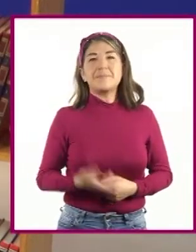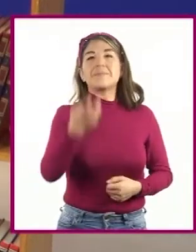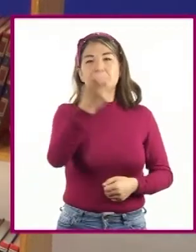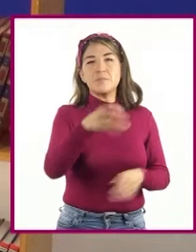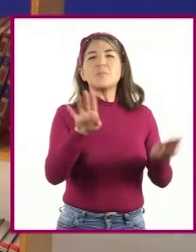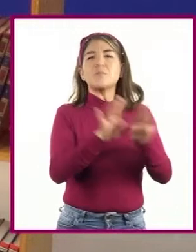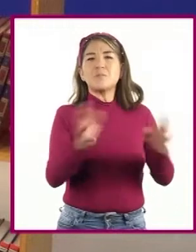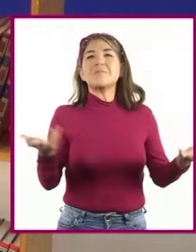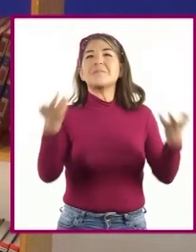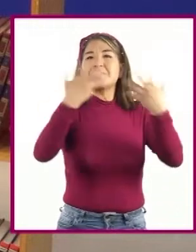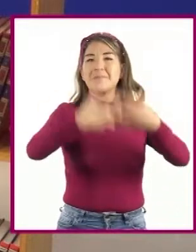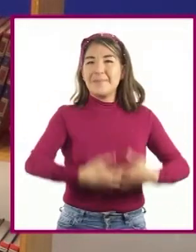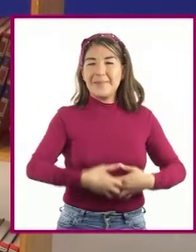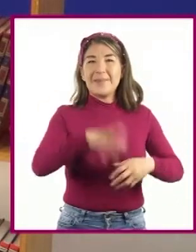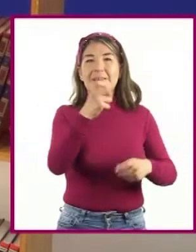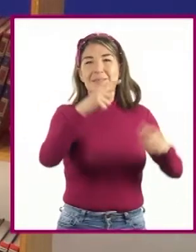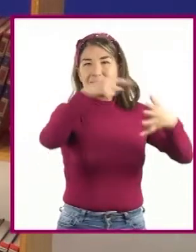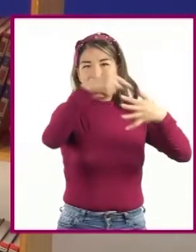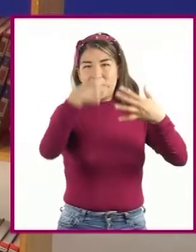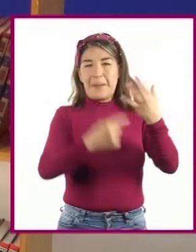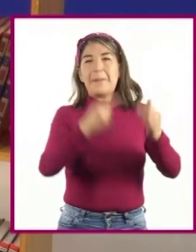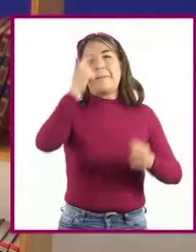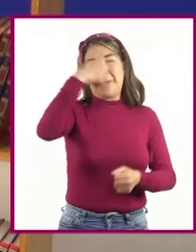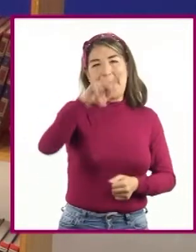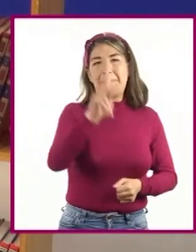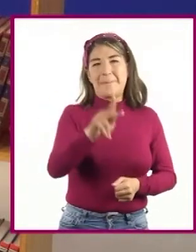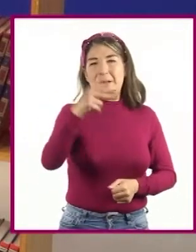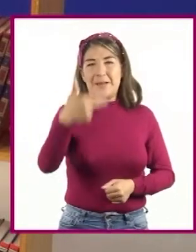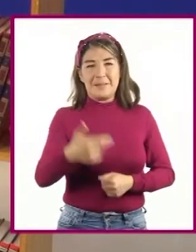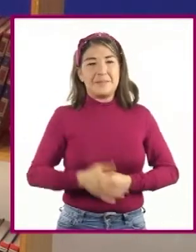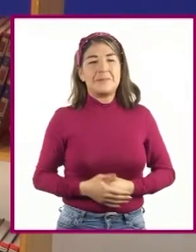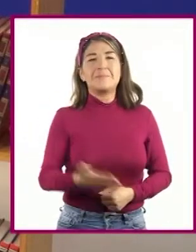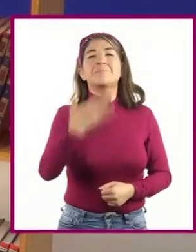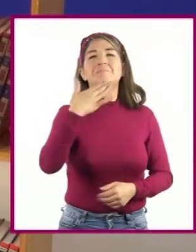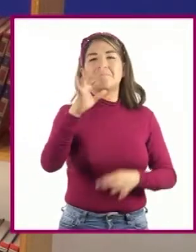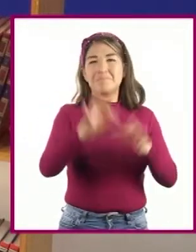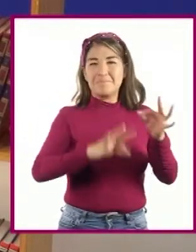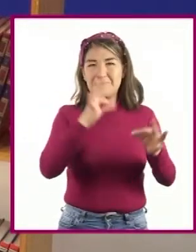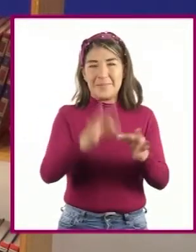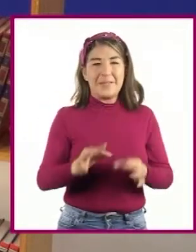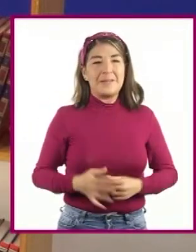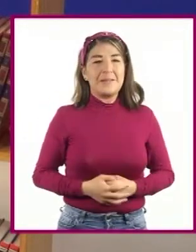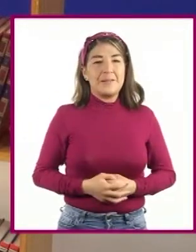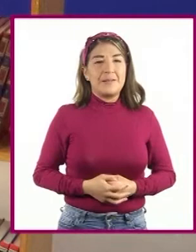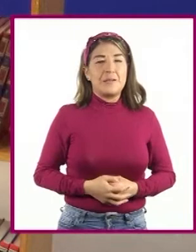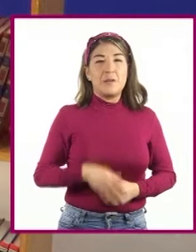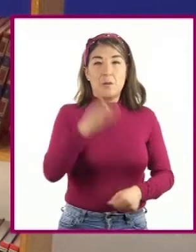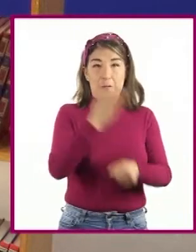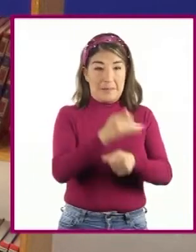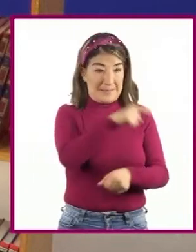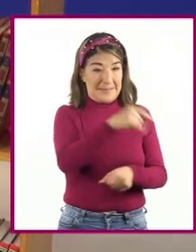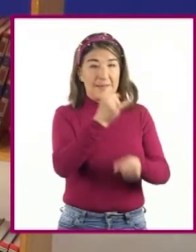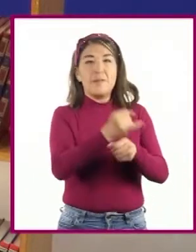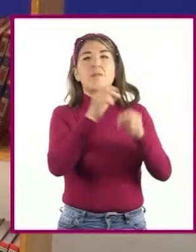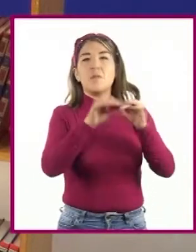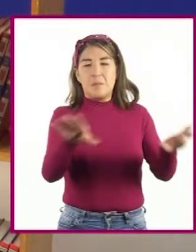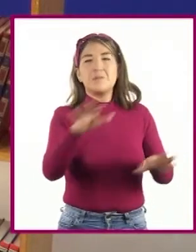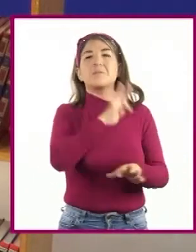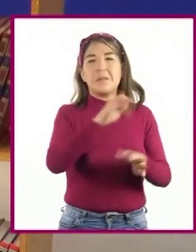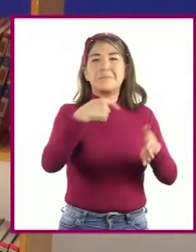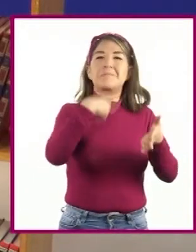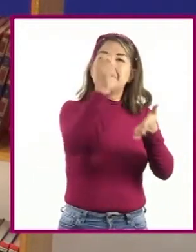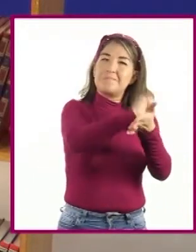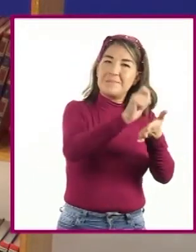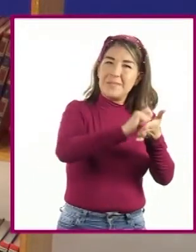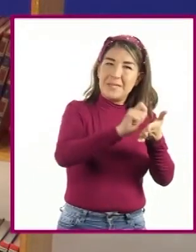como funcionan todos los indicadores de pH. Perfecto. Con estos datos puedo redactar mi